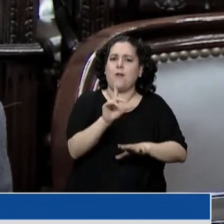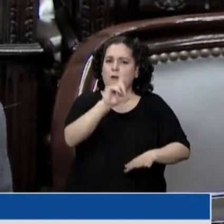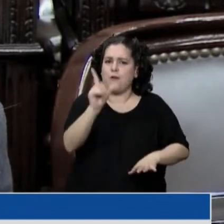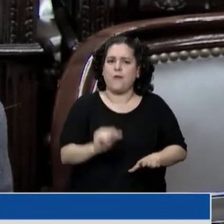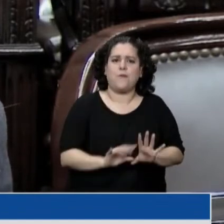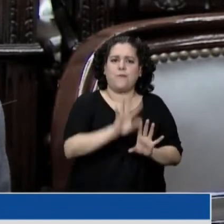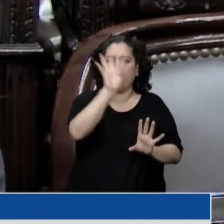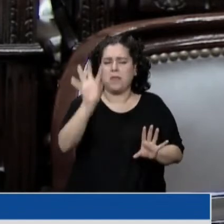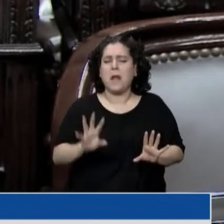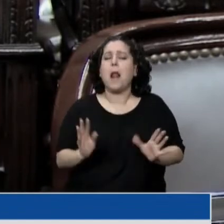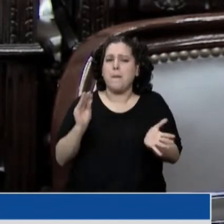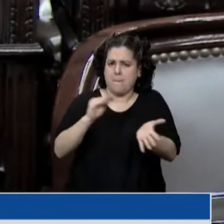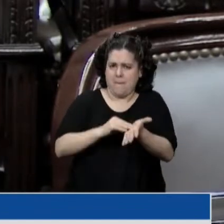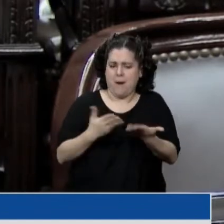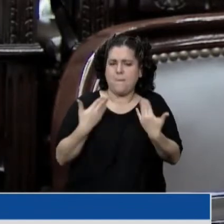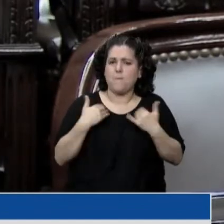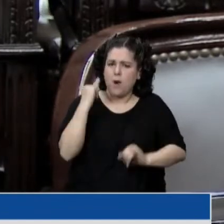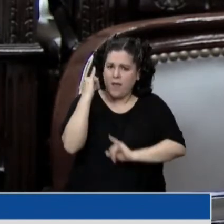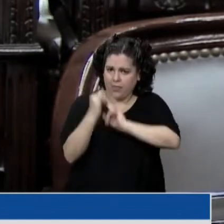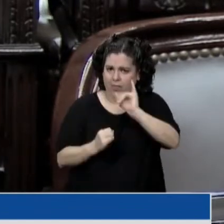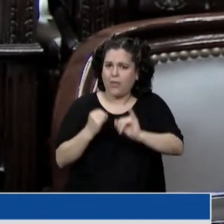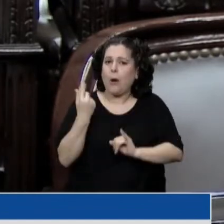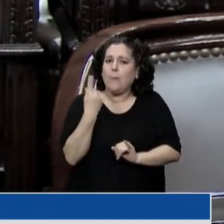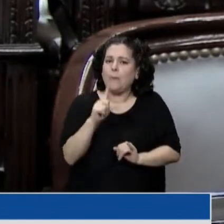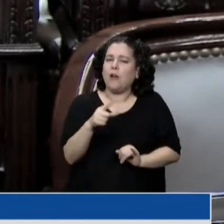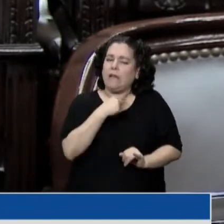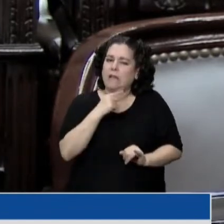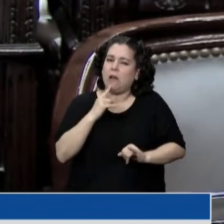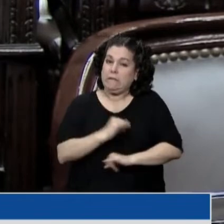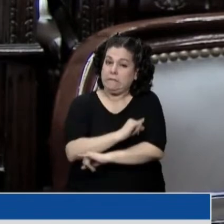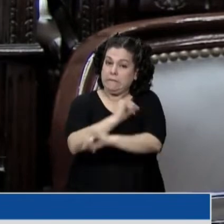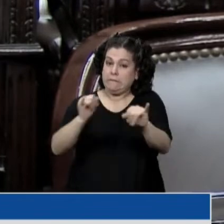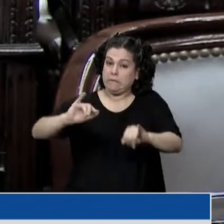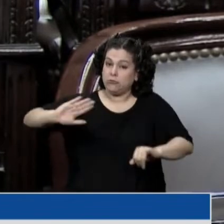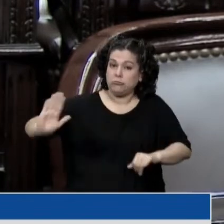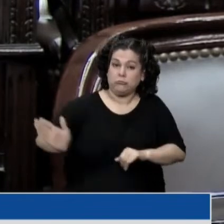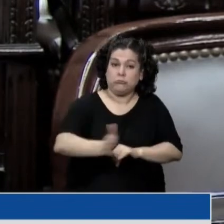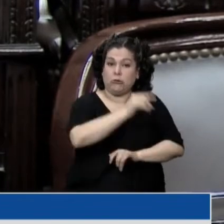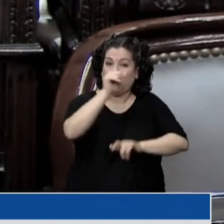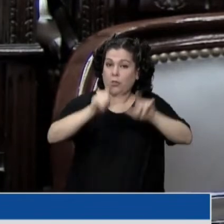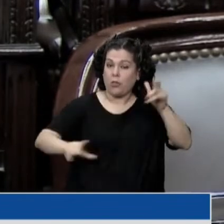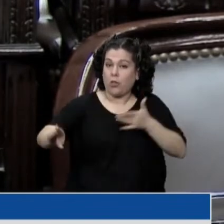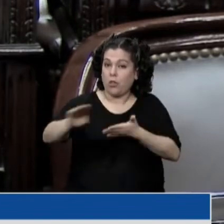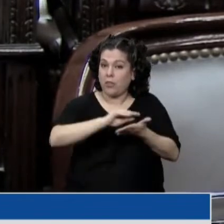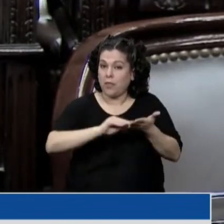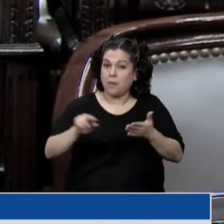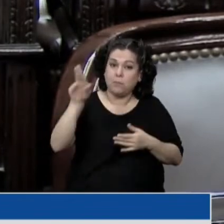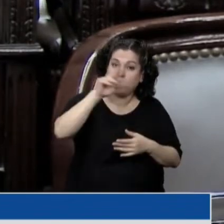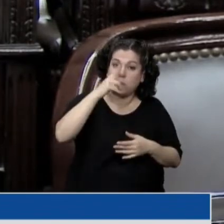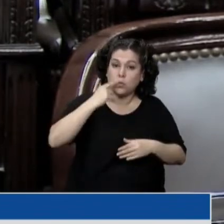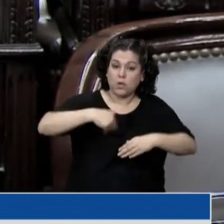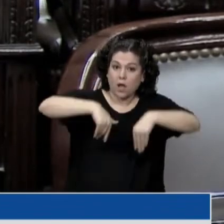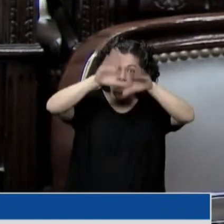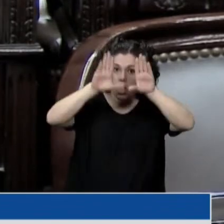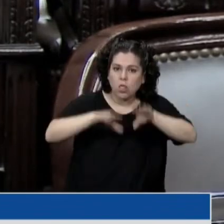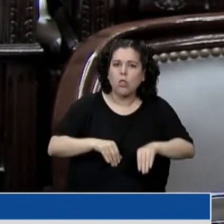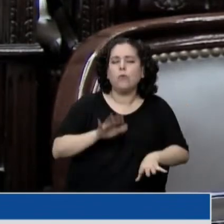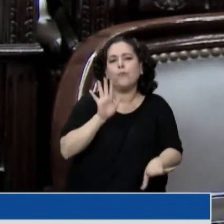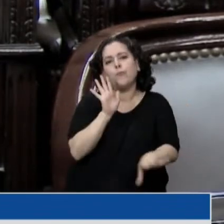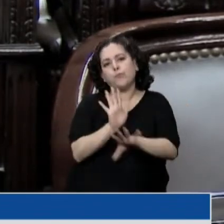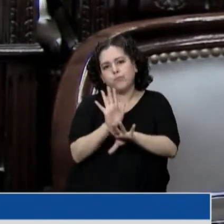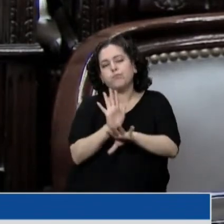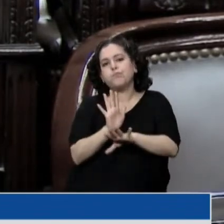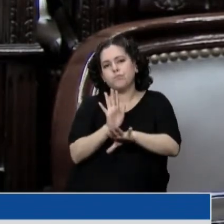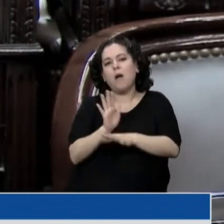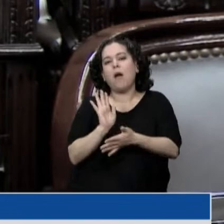Podría hablar mucho más, solo sí quiero comprometer a todos los diputados aquí presentes para que al menos le devuelvan